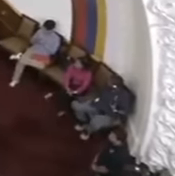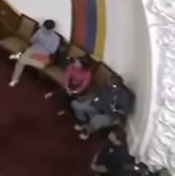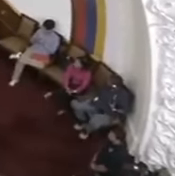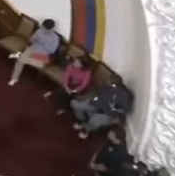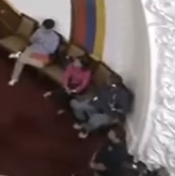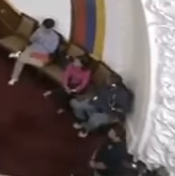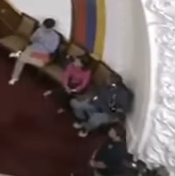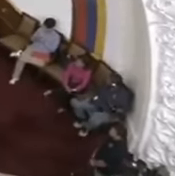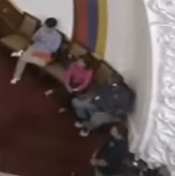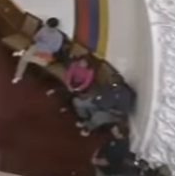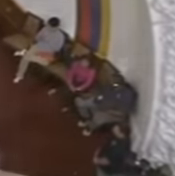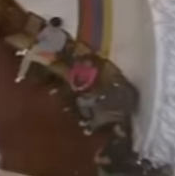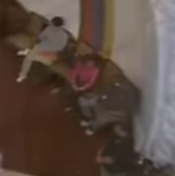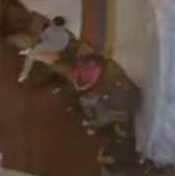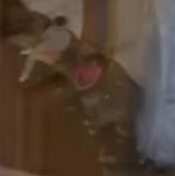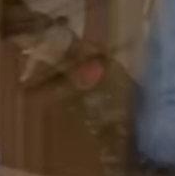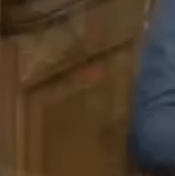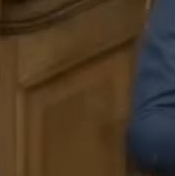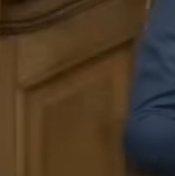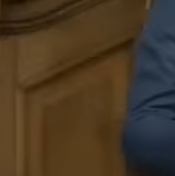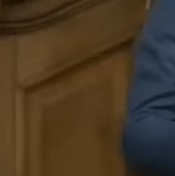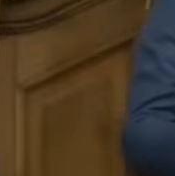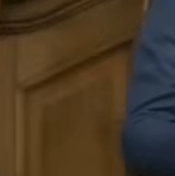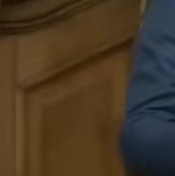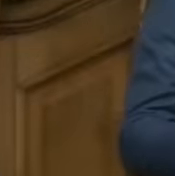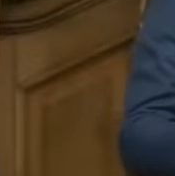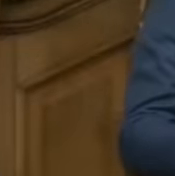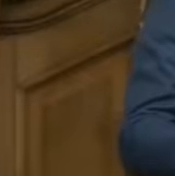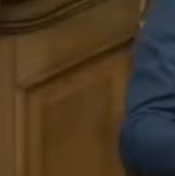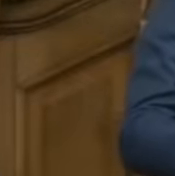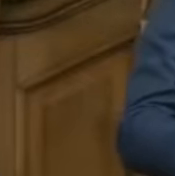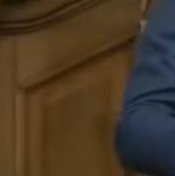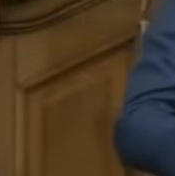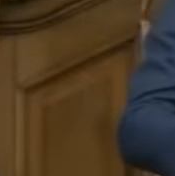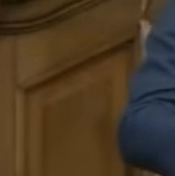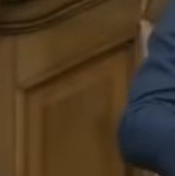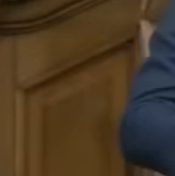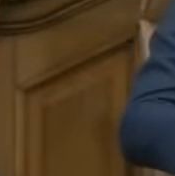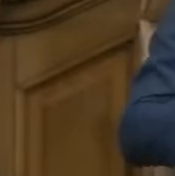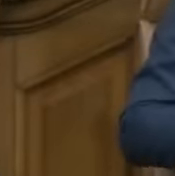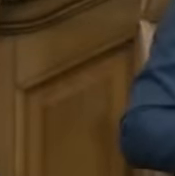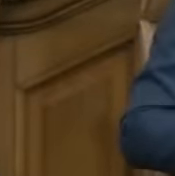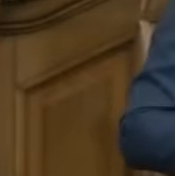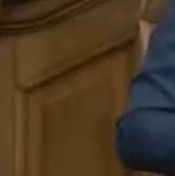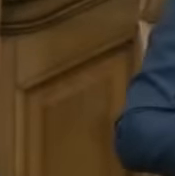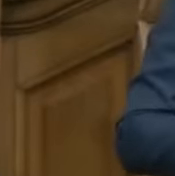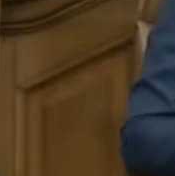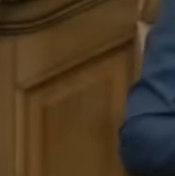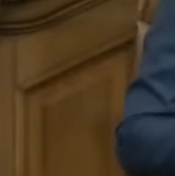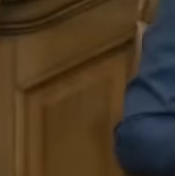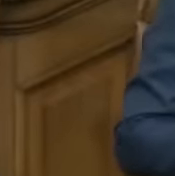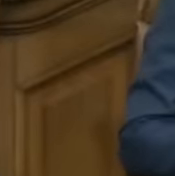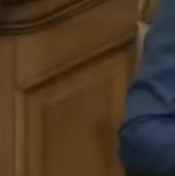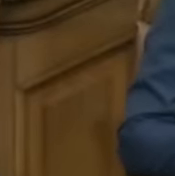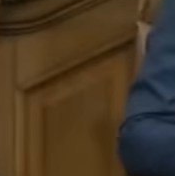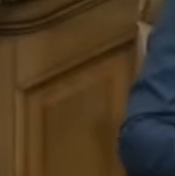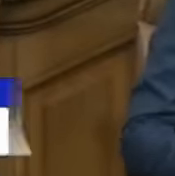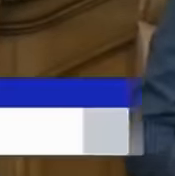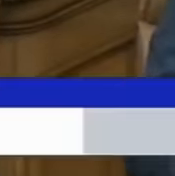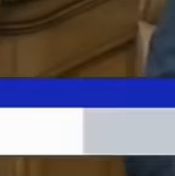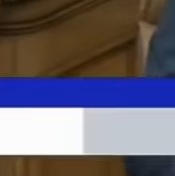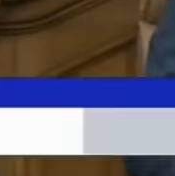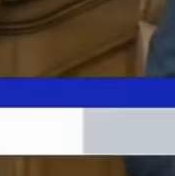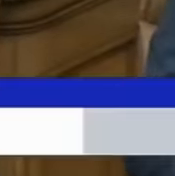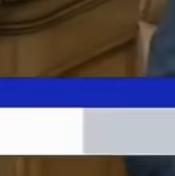Primero, se sugiere aprobar sin modificación el título del proyecto de ley quedando redactado en los siguientes términos. Título, Ley de